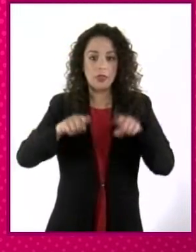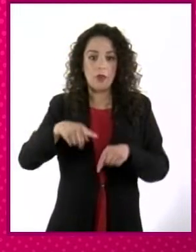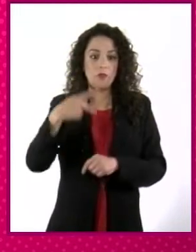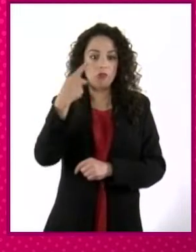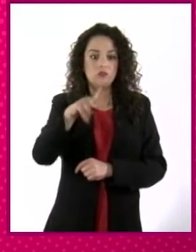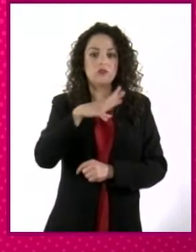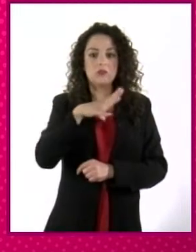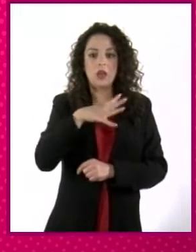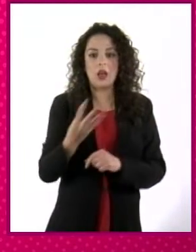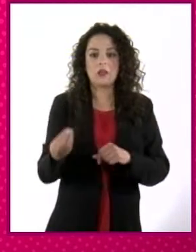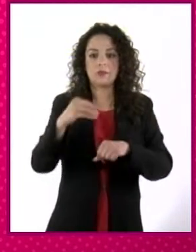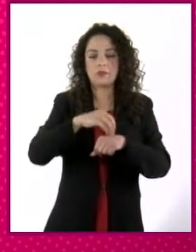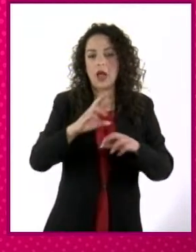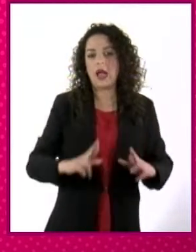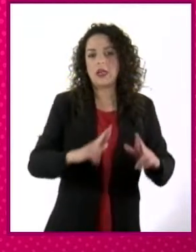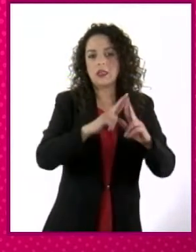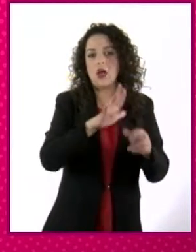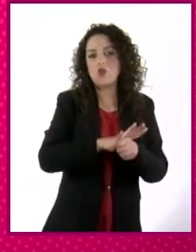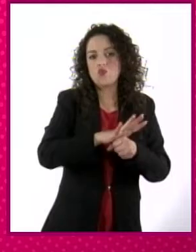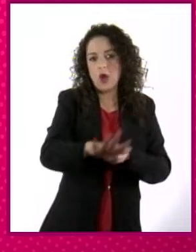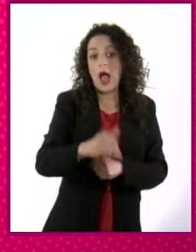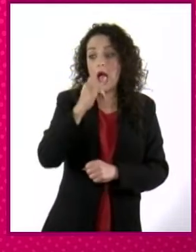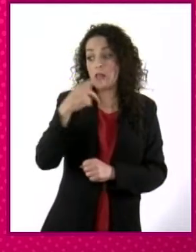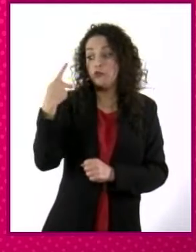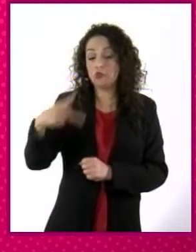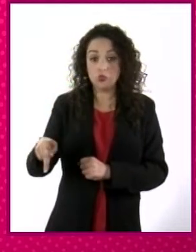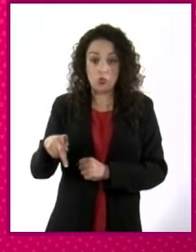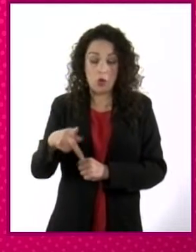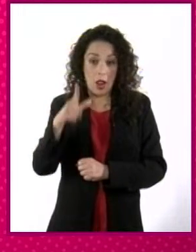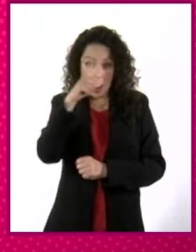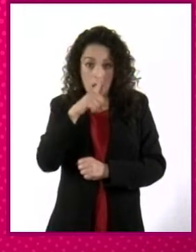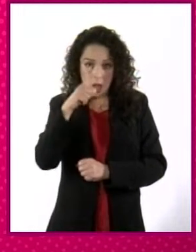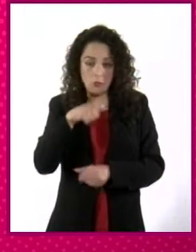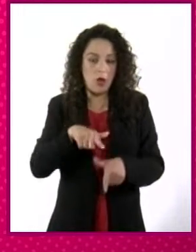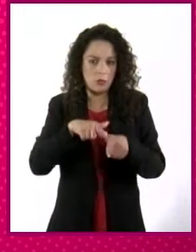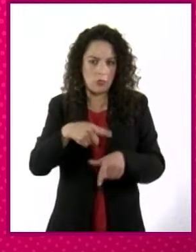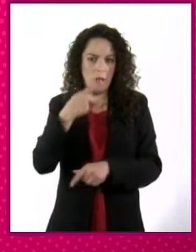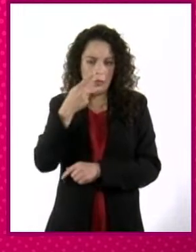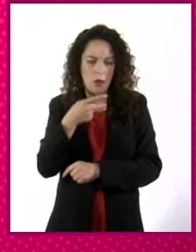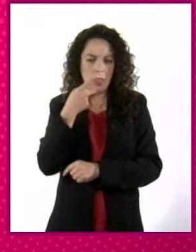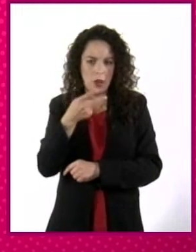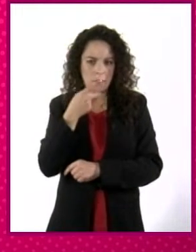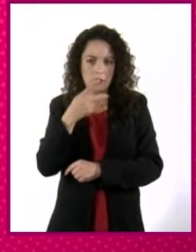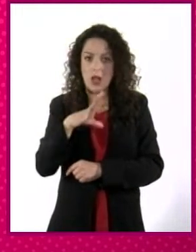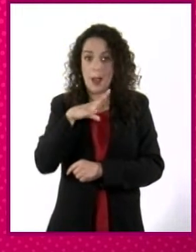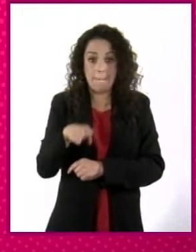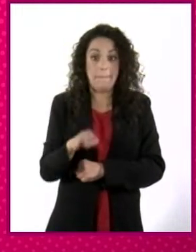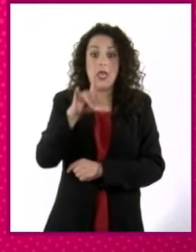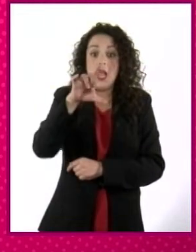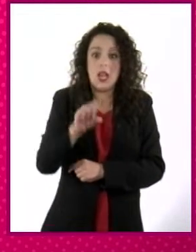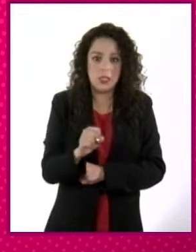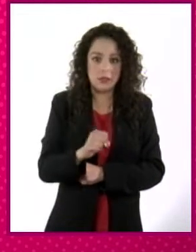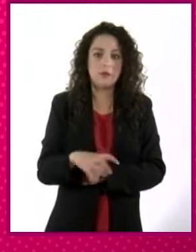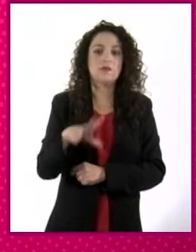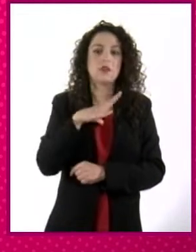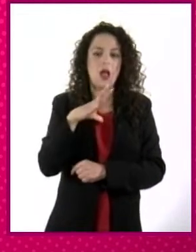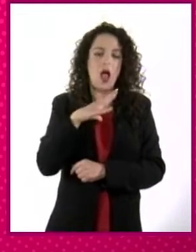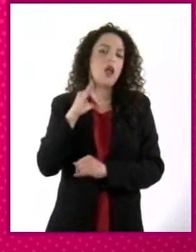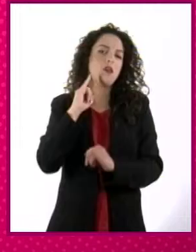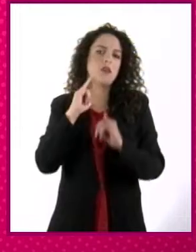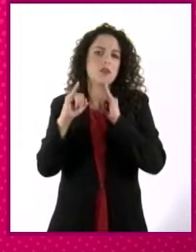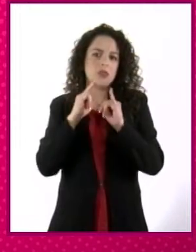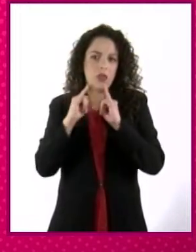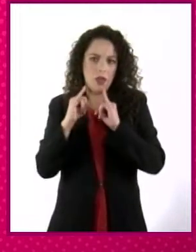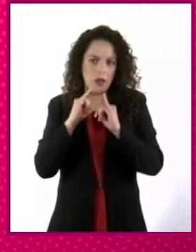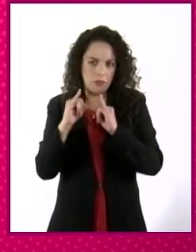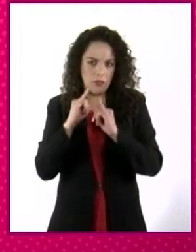que estaban. Por supuesto, hablaban sus propias lenguas, había miles de lenguas, y había intérpretes, podían